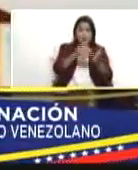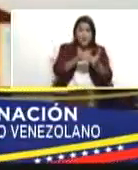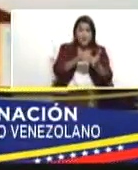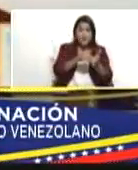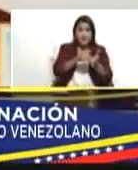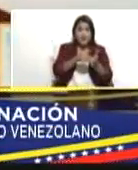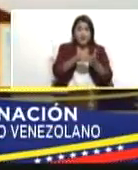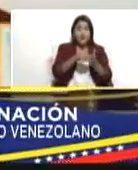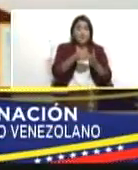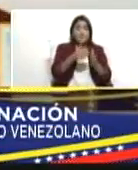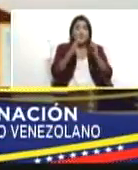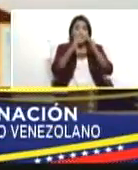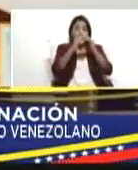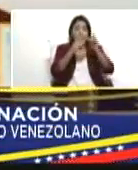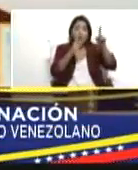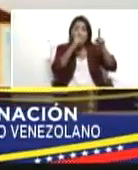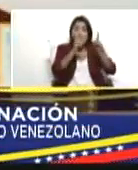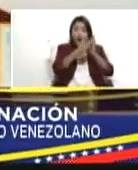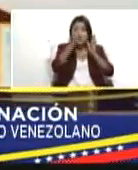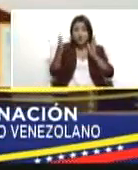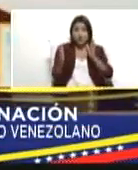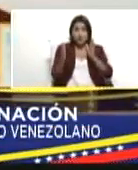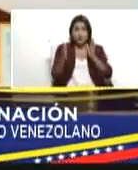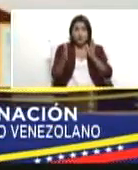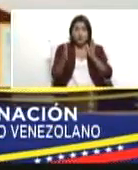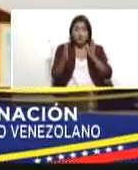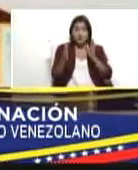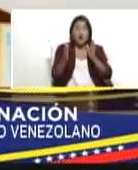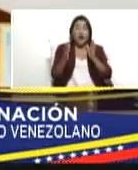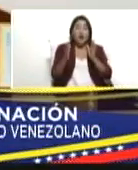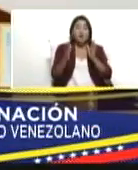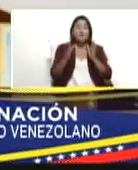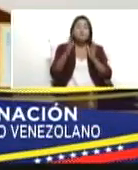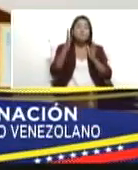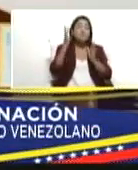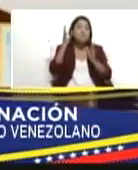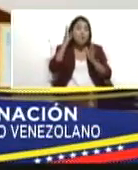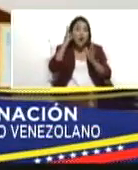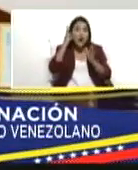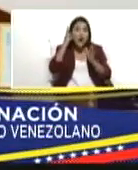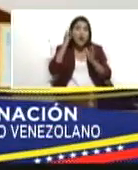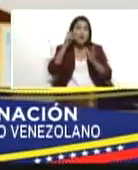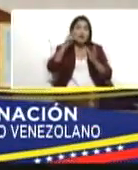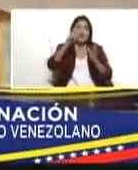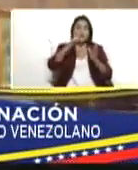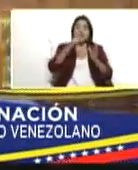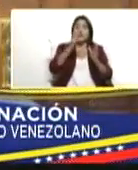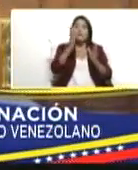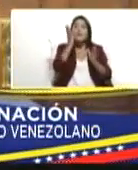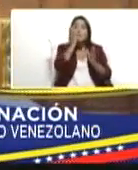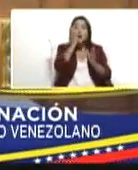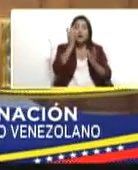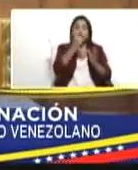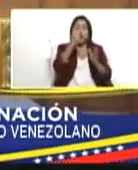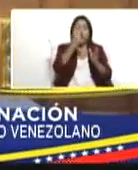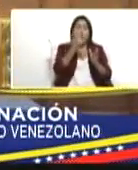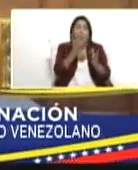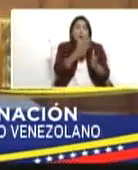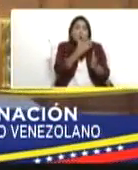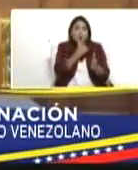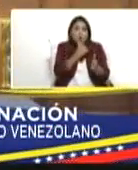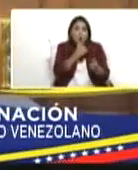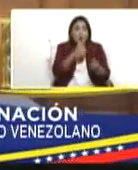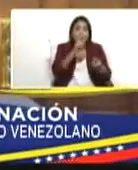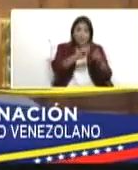año de esas 500,000 Dónde están las mujeres que necesitan madre sola Dónde están las mujeres que tien sus muchachos para criar